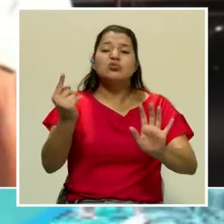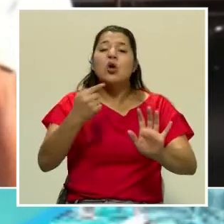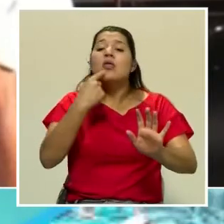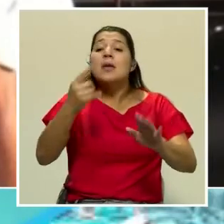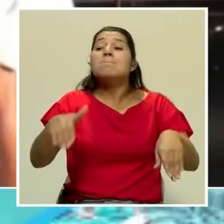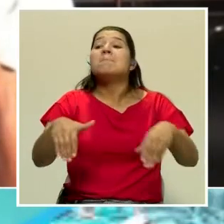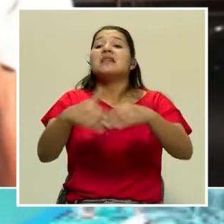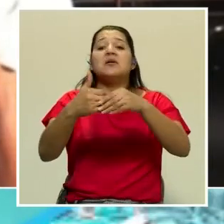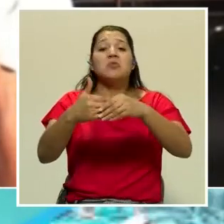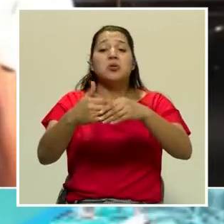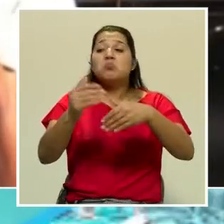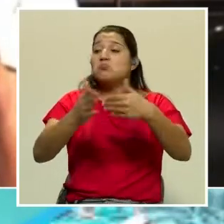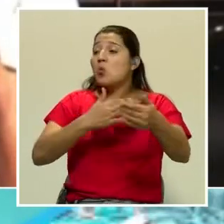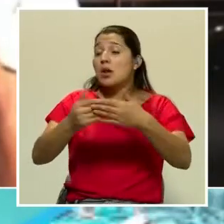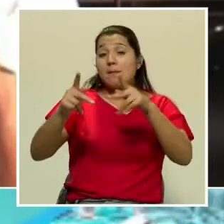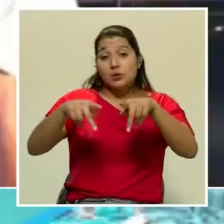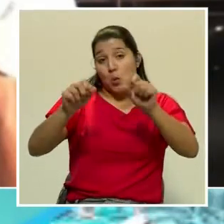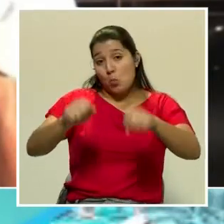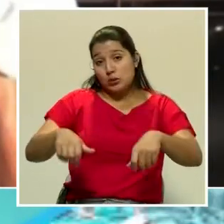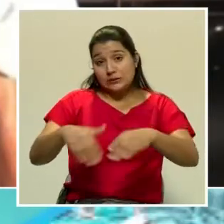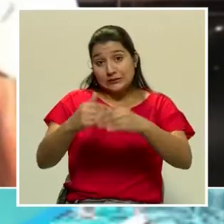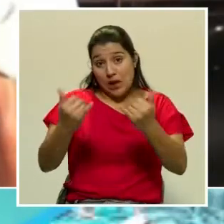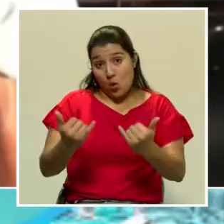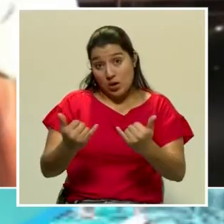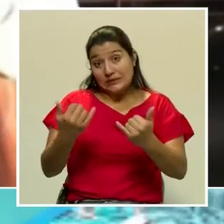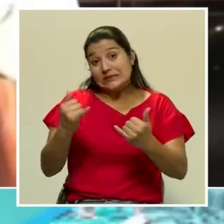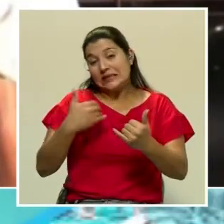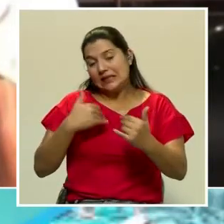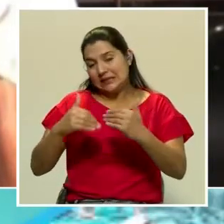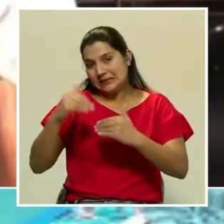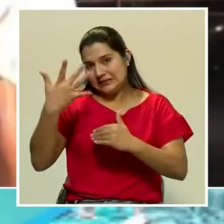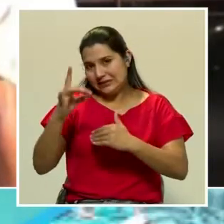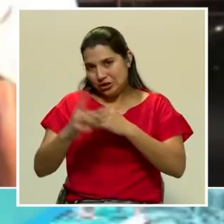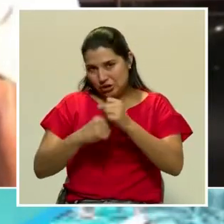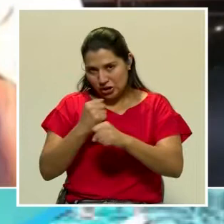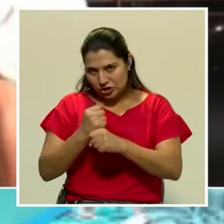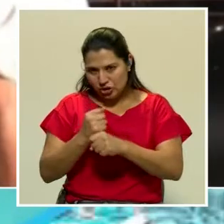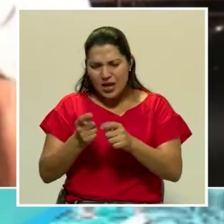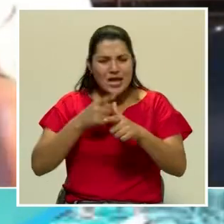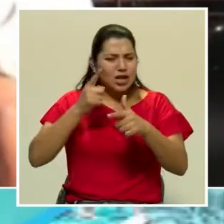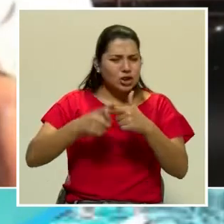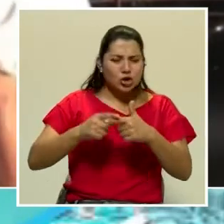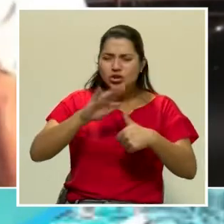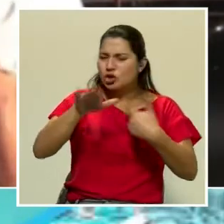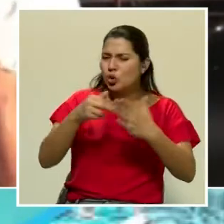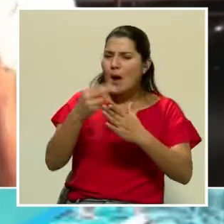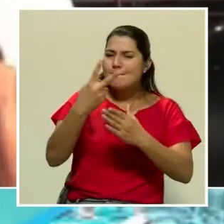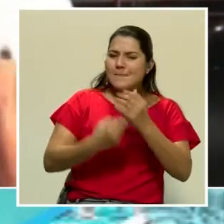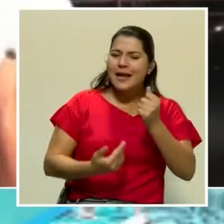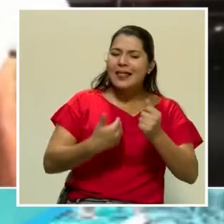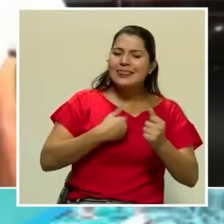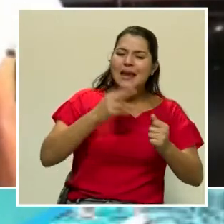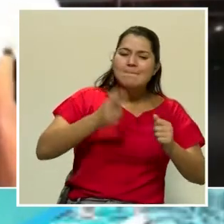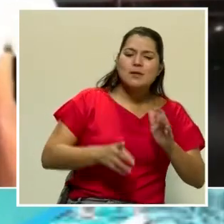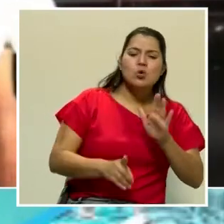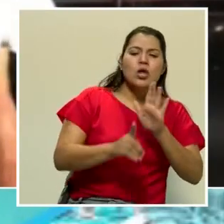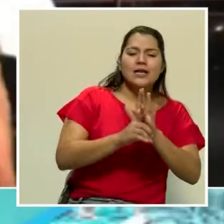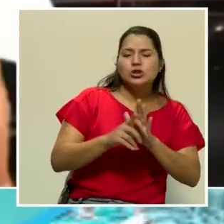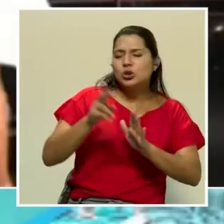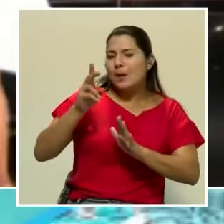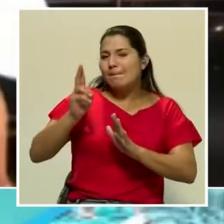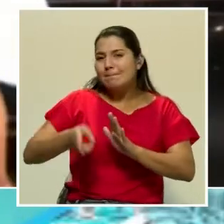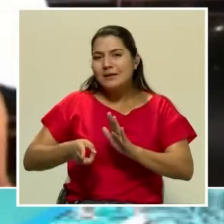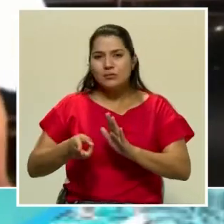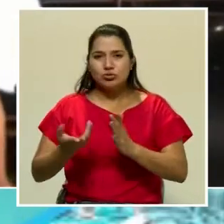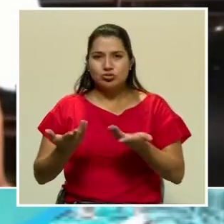para nadie. Y entonces los mismos derechos tienen las parejas, las mismas obligaciones tienen las parejas heterosexuales que las parejas del